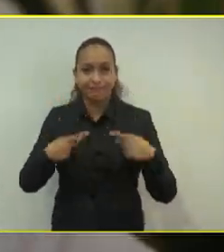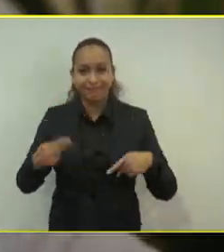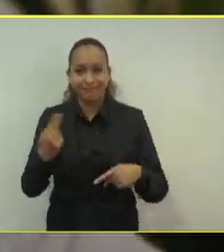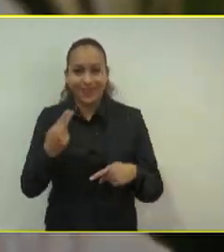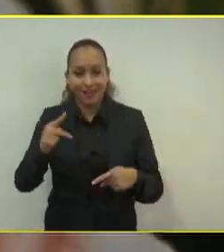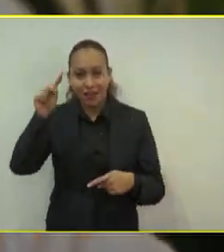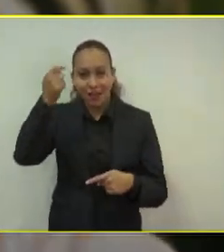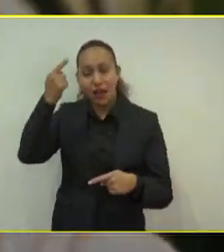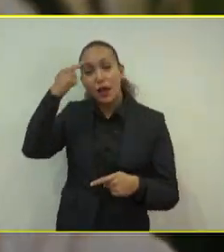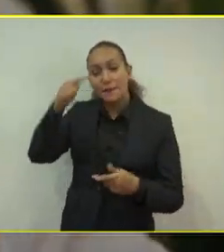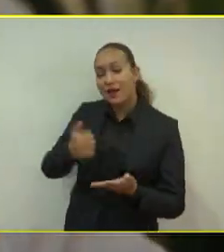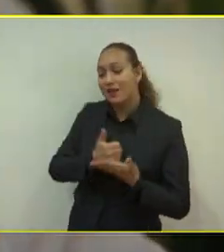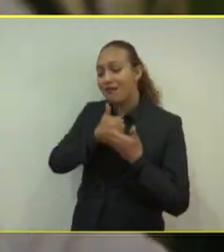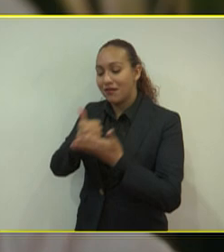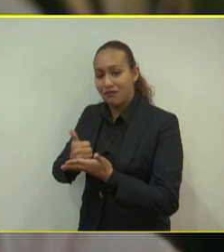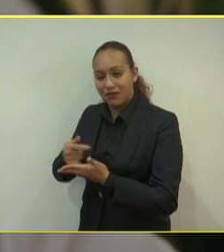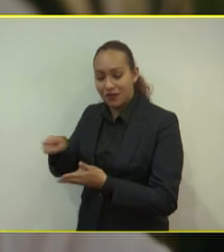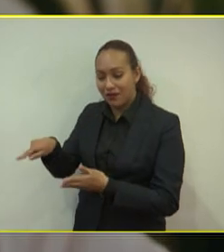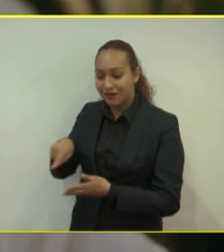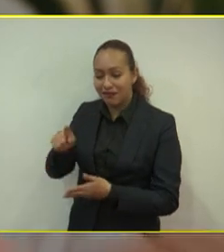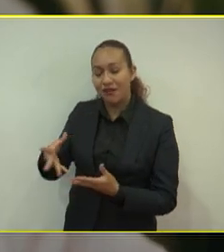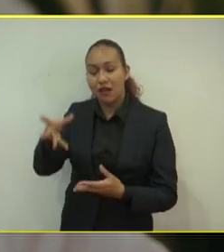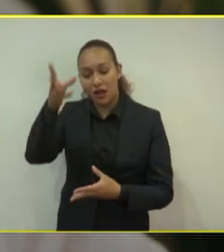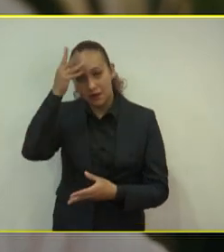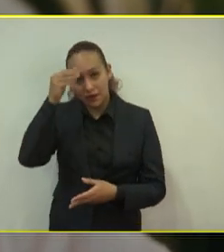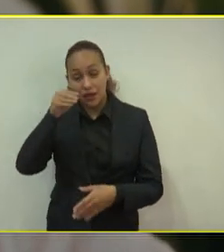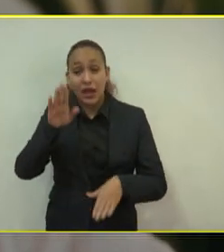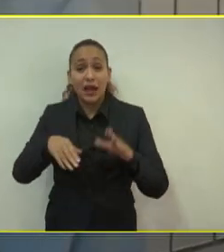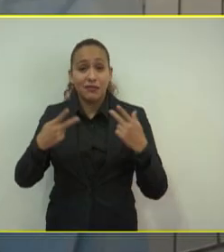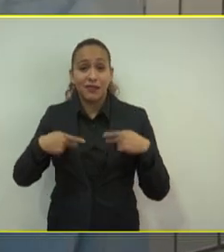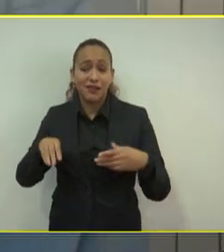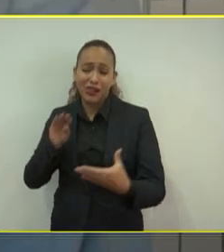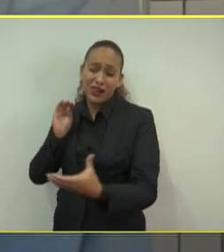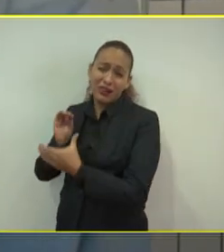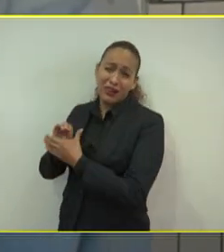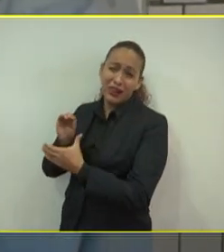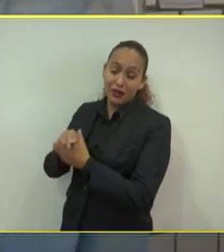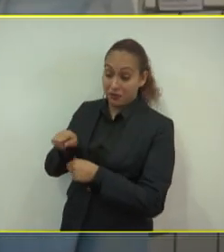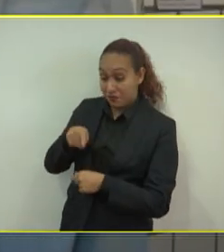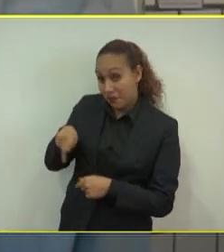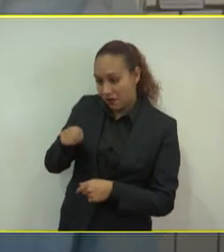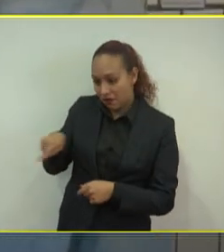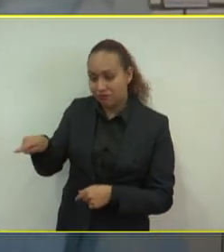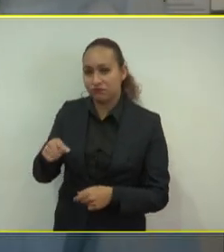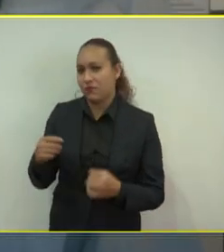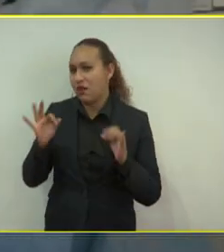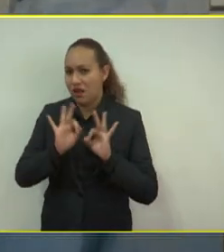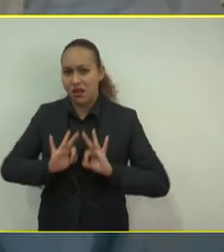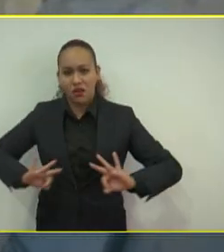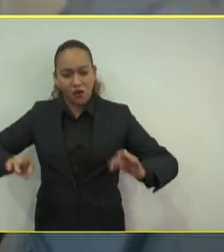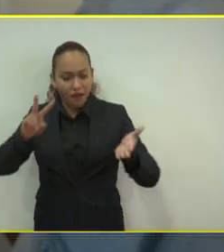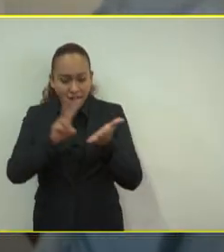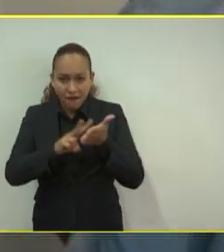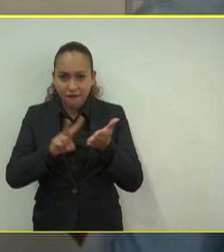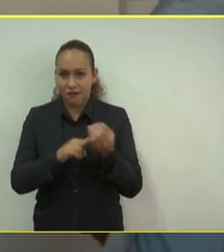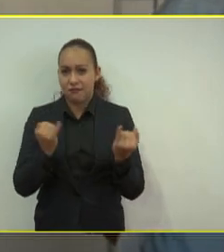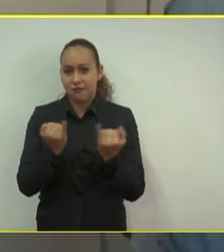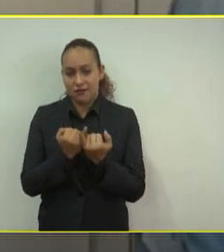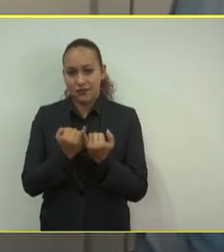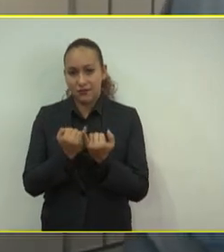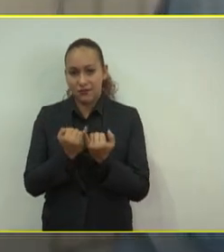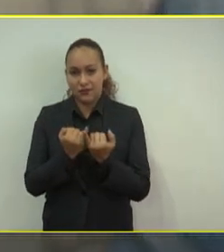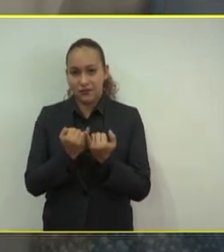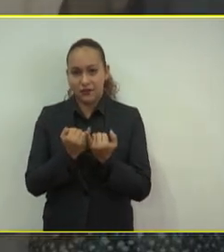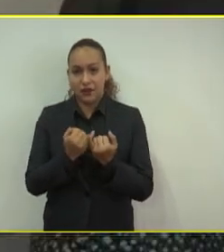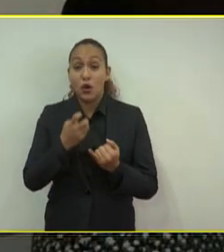por sus síntomas es invisibilizada, pero no por eso menos importante que otras. Este proyecto busca servir como referente, uno que pueda